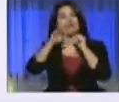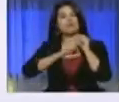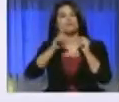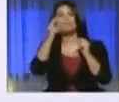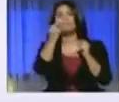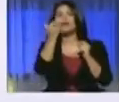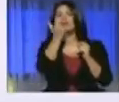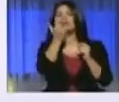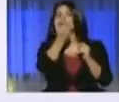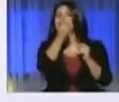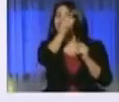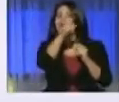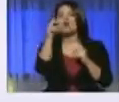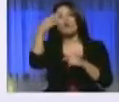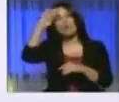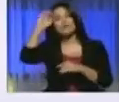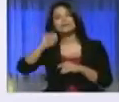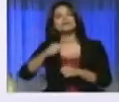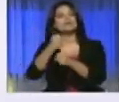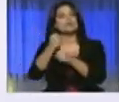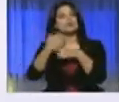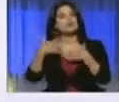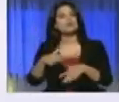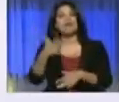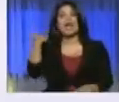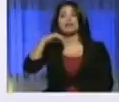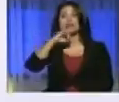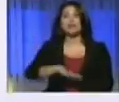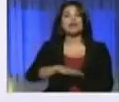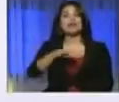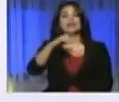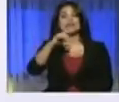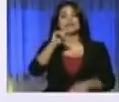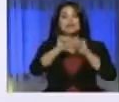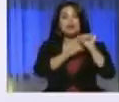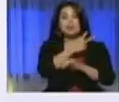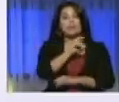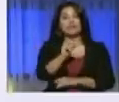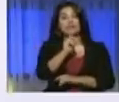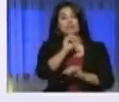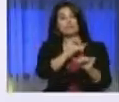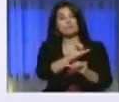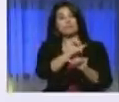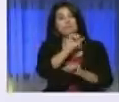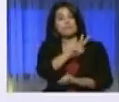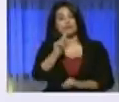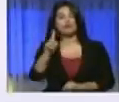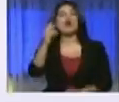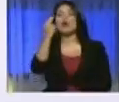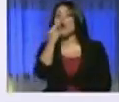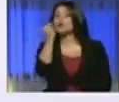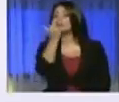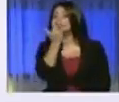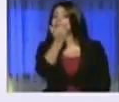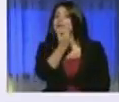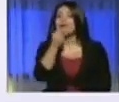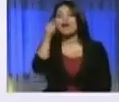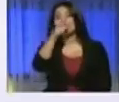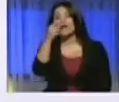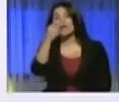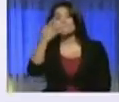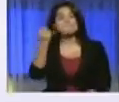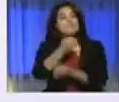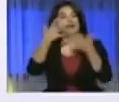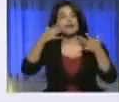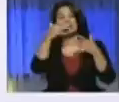grande bolivariano del siglo XX y XXI, José Martí fue el más grande bolivariano del siglo